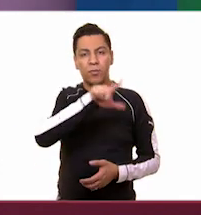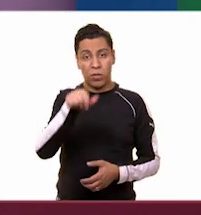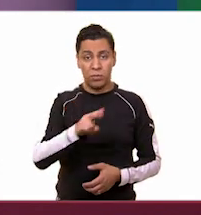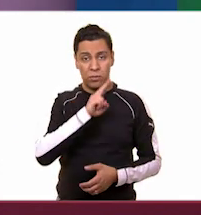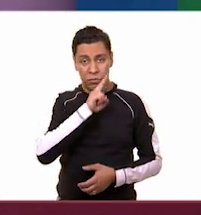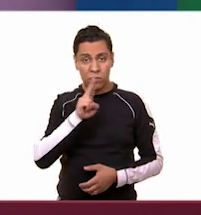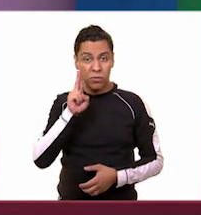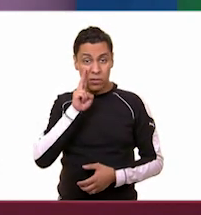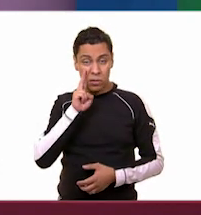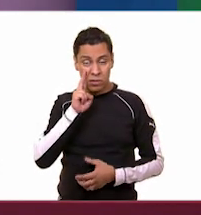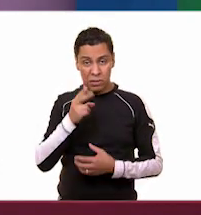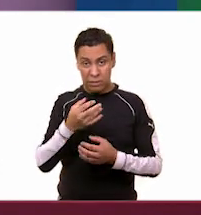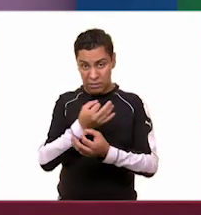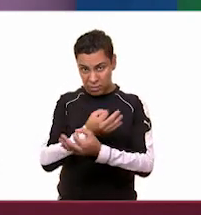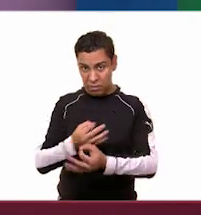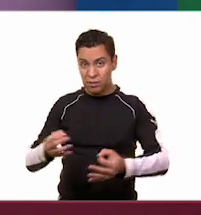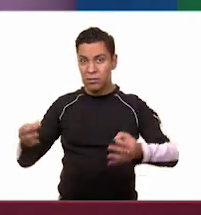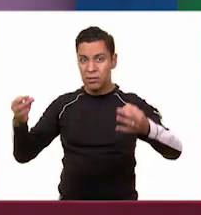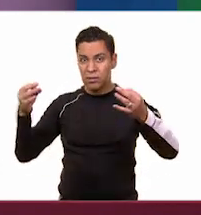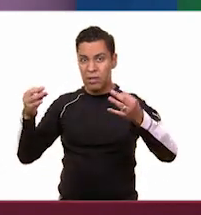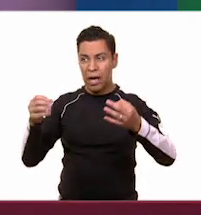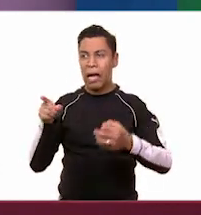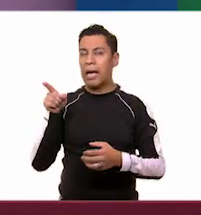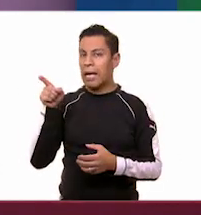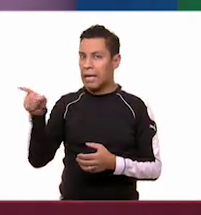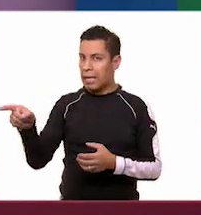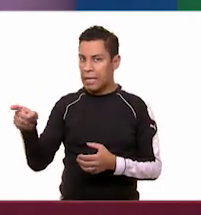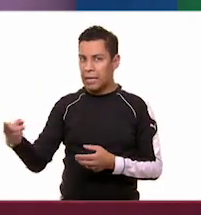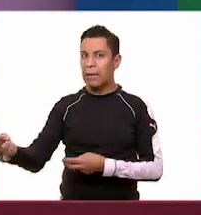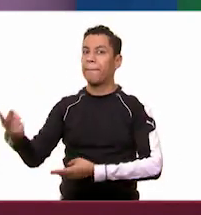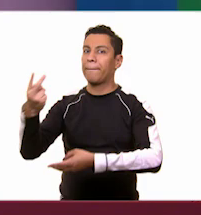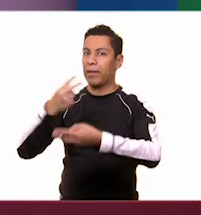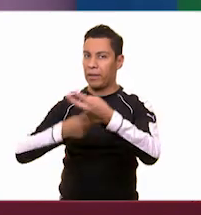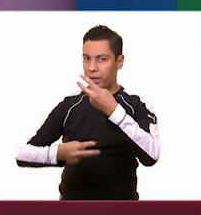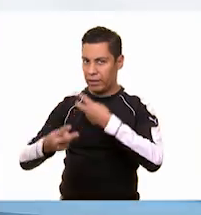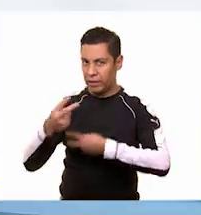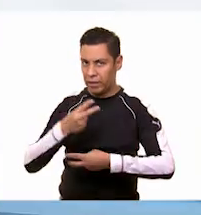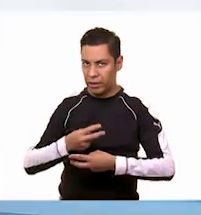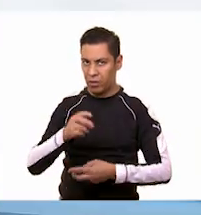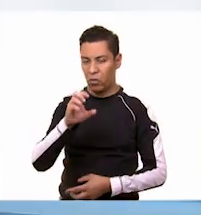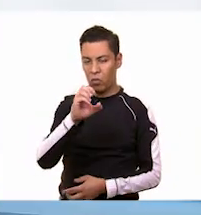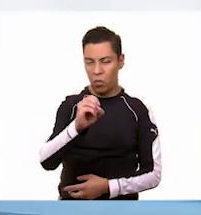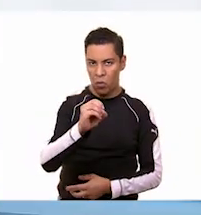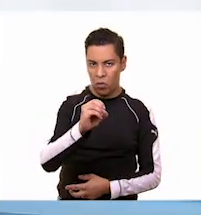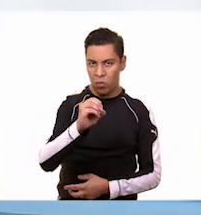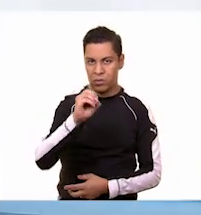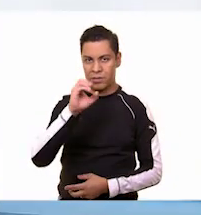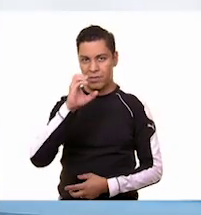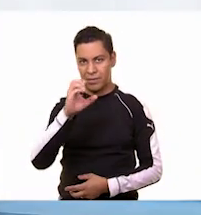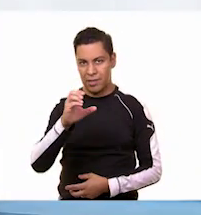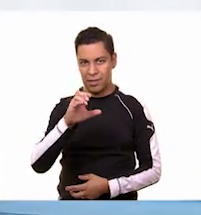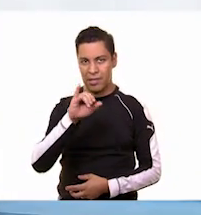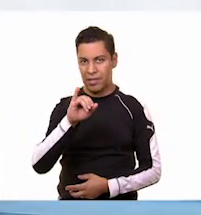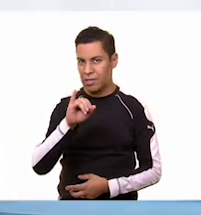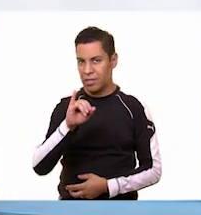noticia tendría que decir la razón por la cual no se presentó, ¿verdad? Pues sí, yo creo que sí sería necesario explicarlo. Y en